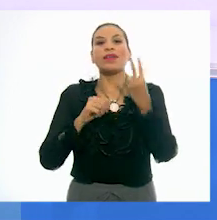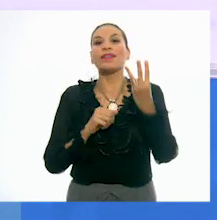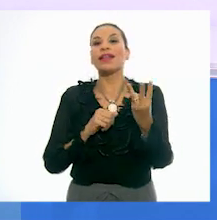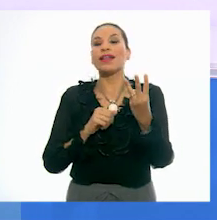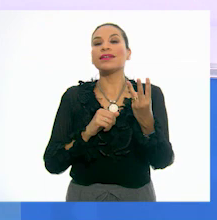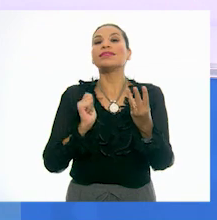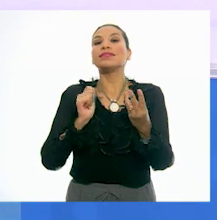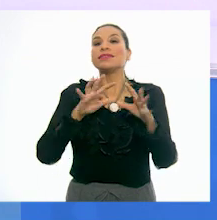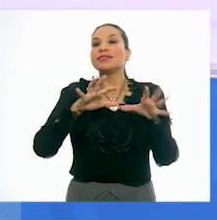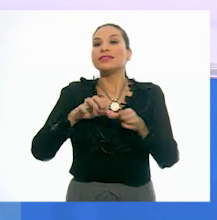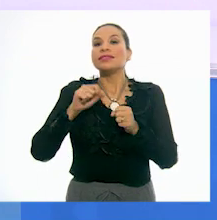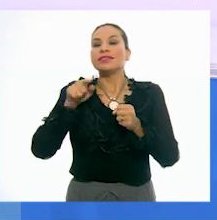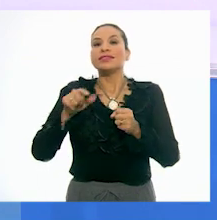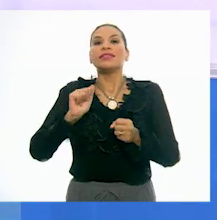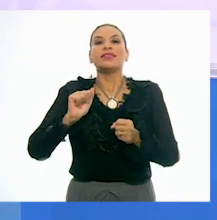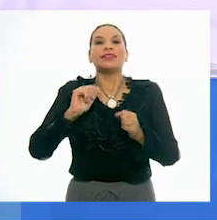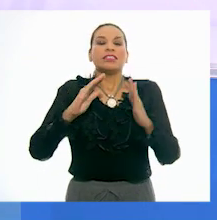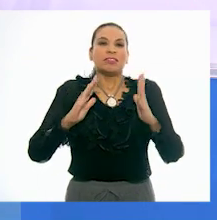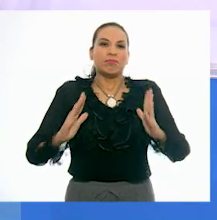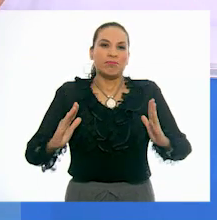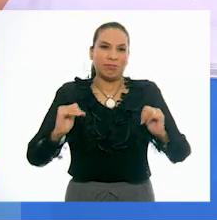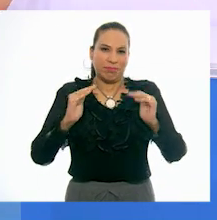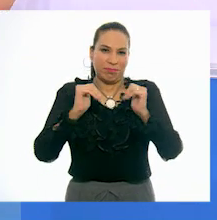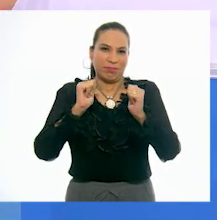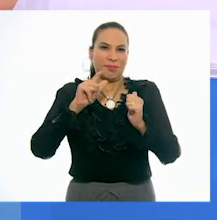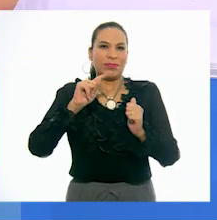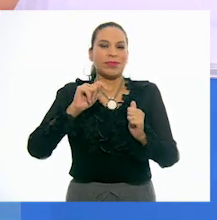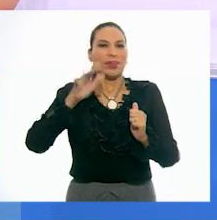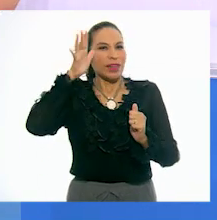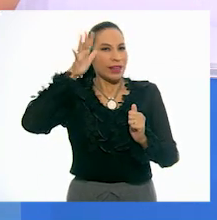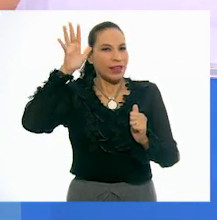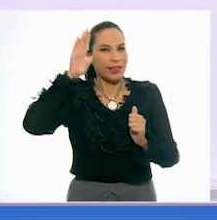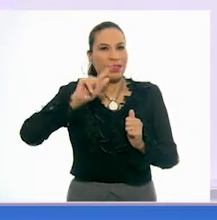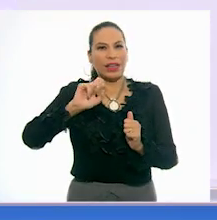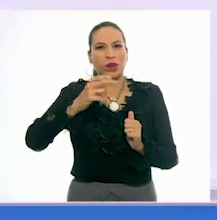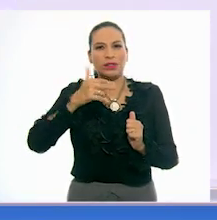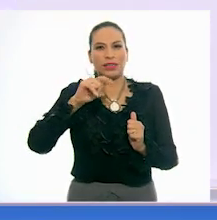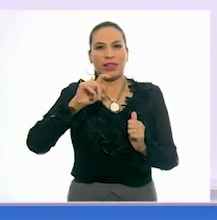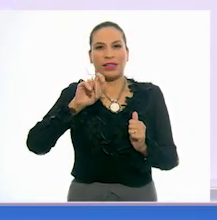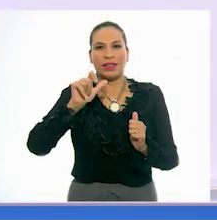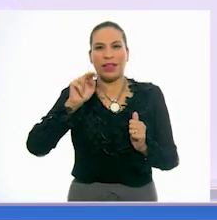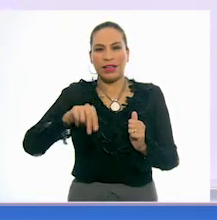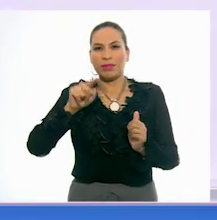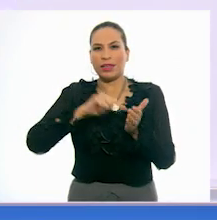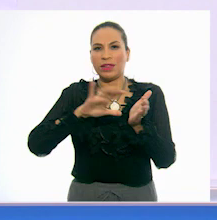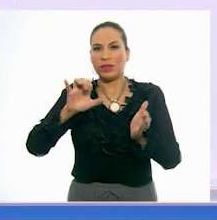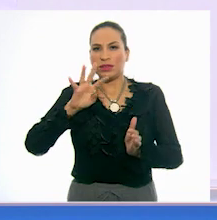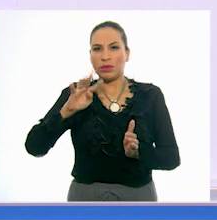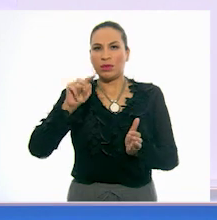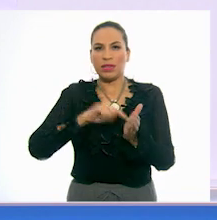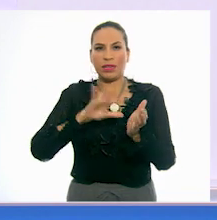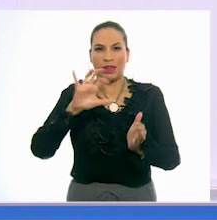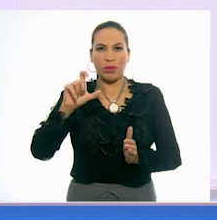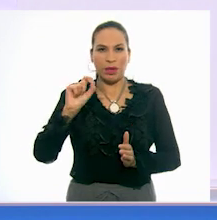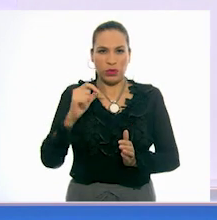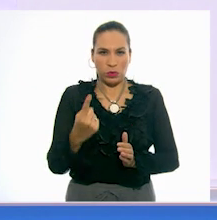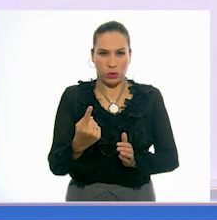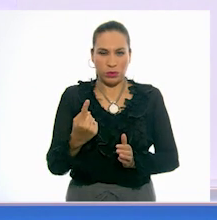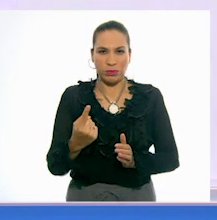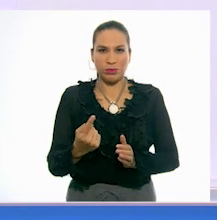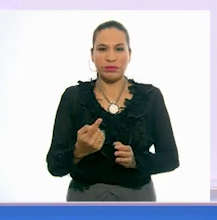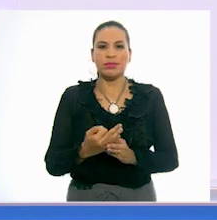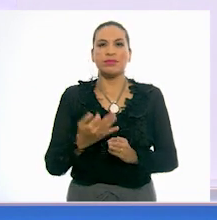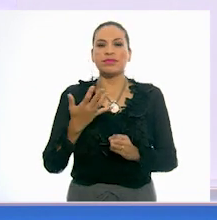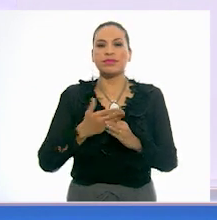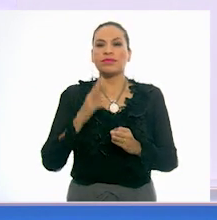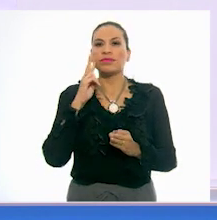es la conquista de Tenochtitlán entre 1519 y 1521. Como